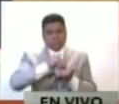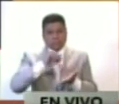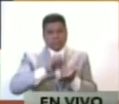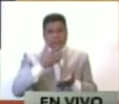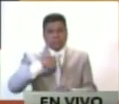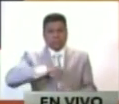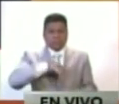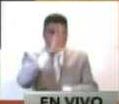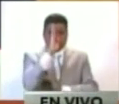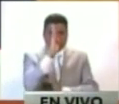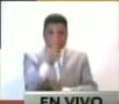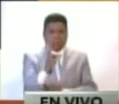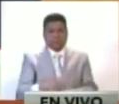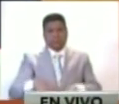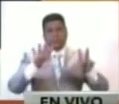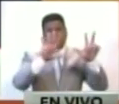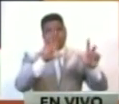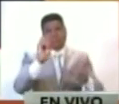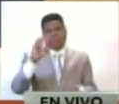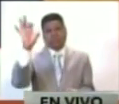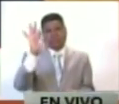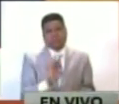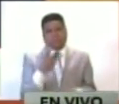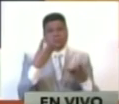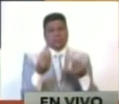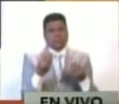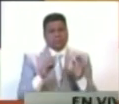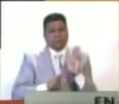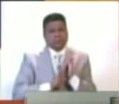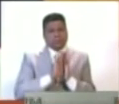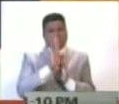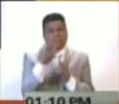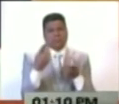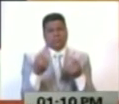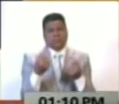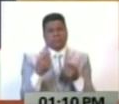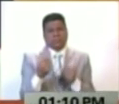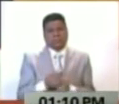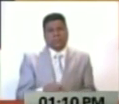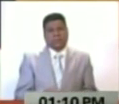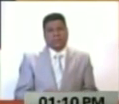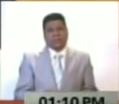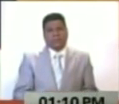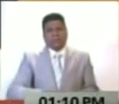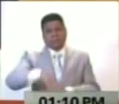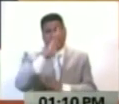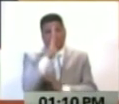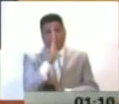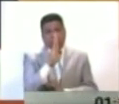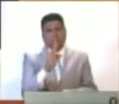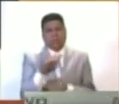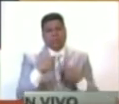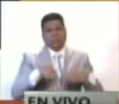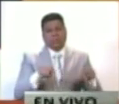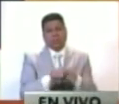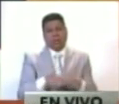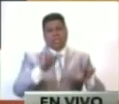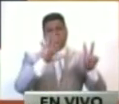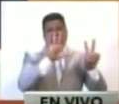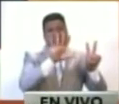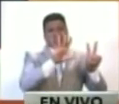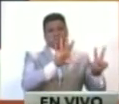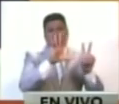concentrado el 80% de las riquezas energéticas del planeta. Están concentradas igualmente el